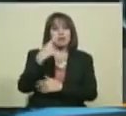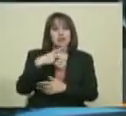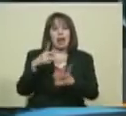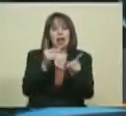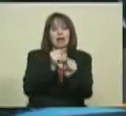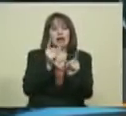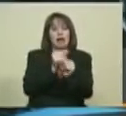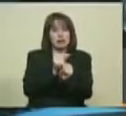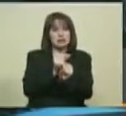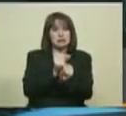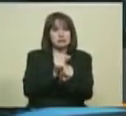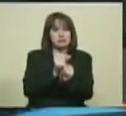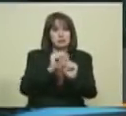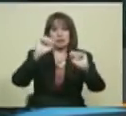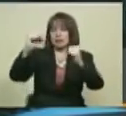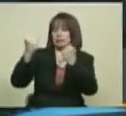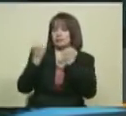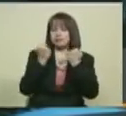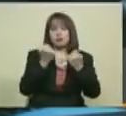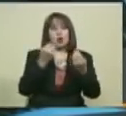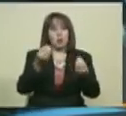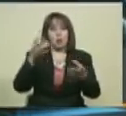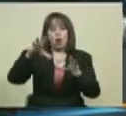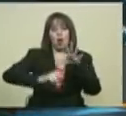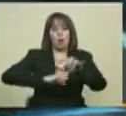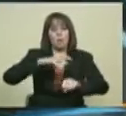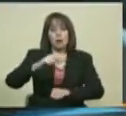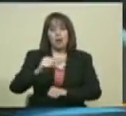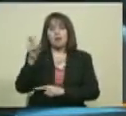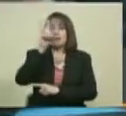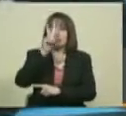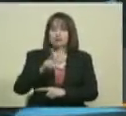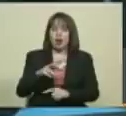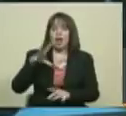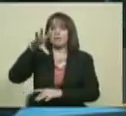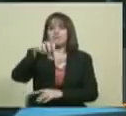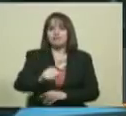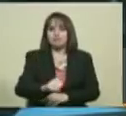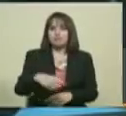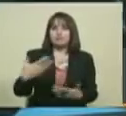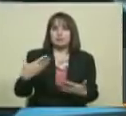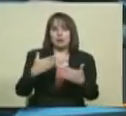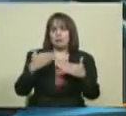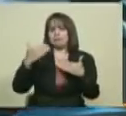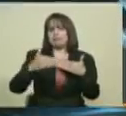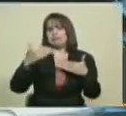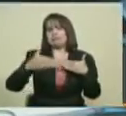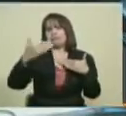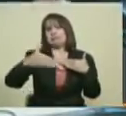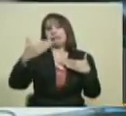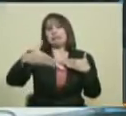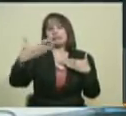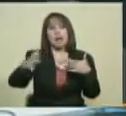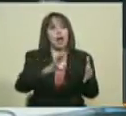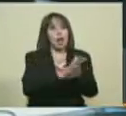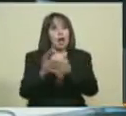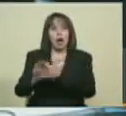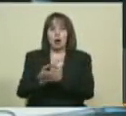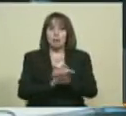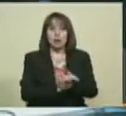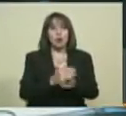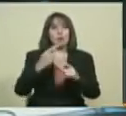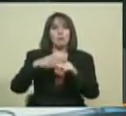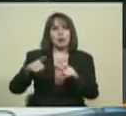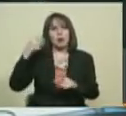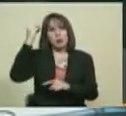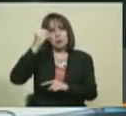oncológicos, imposibilitando la posibilidad de compra por parte de Venezuela. Y pudiese seguir, queridos compañeros, pero creo que